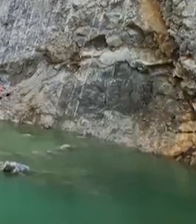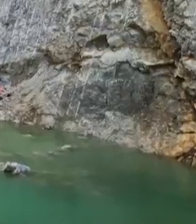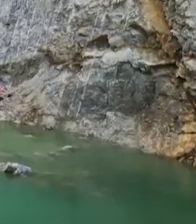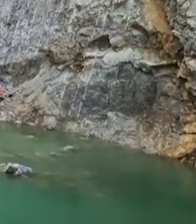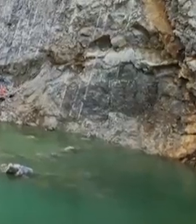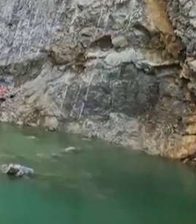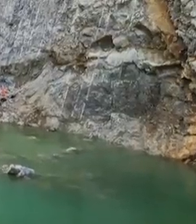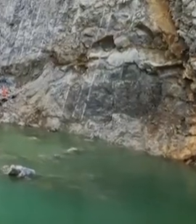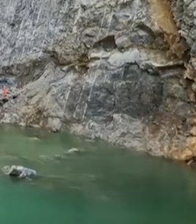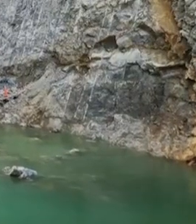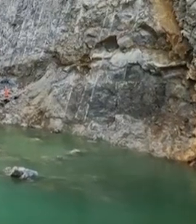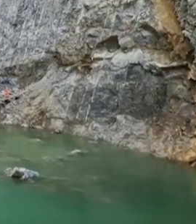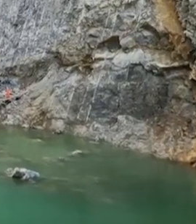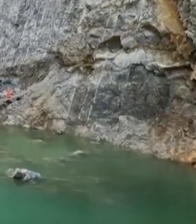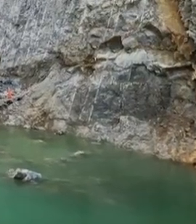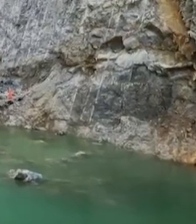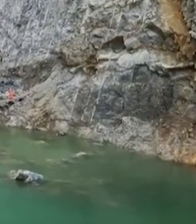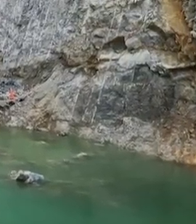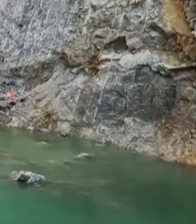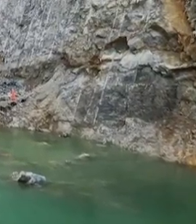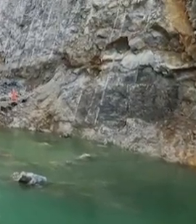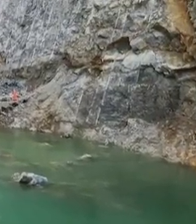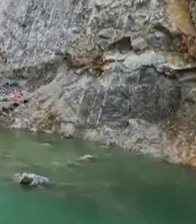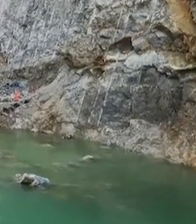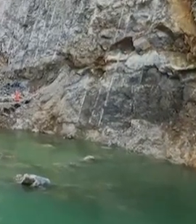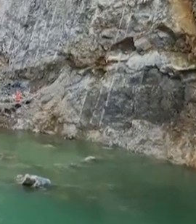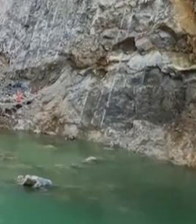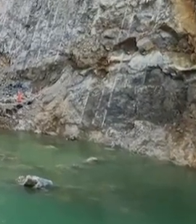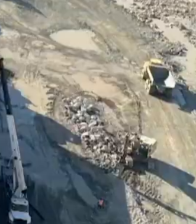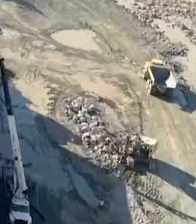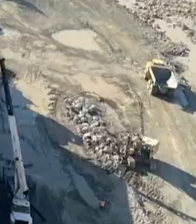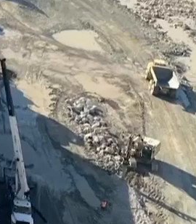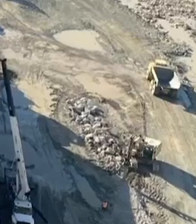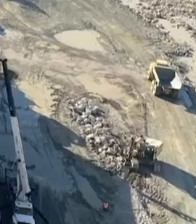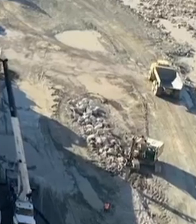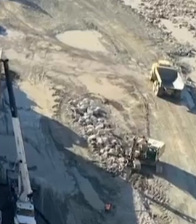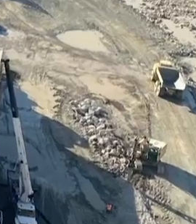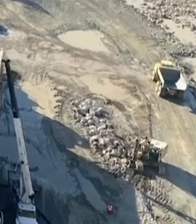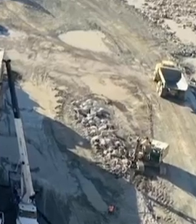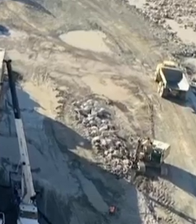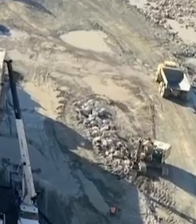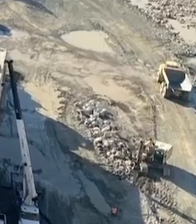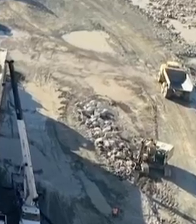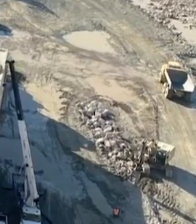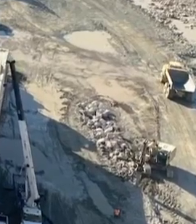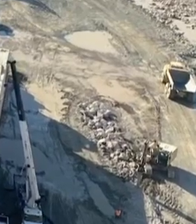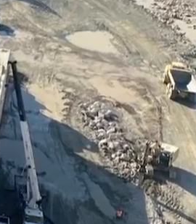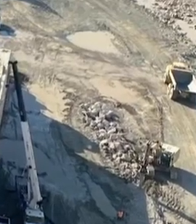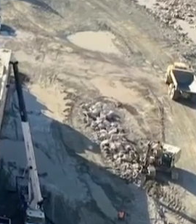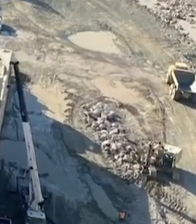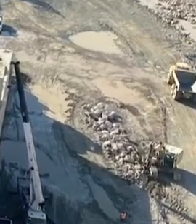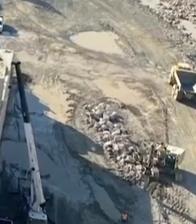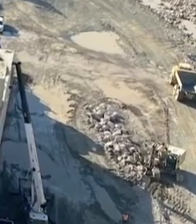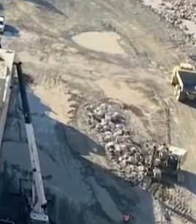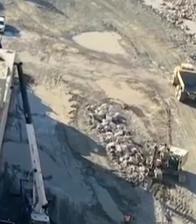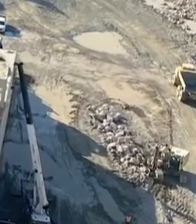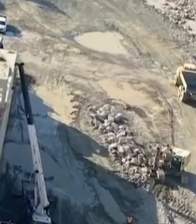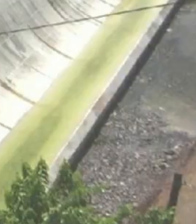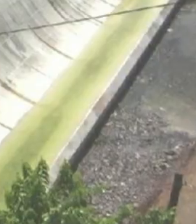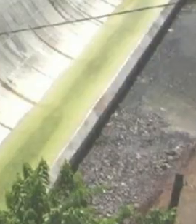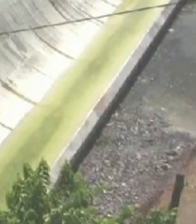2, avance físico 51%. Santa María, avance físico